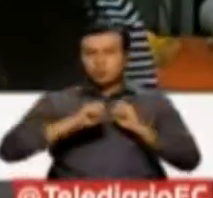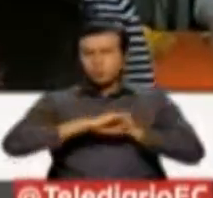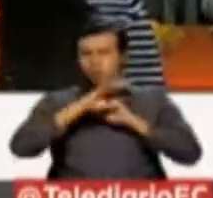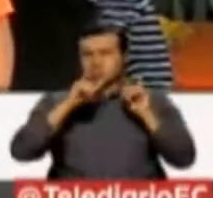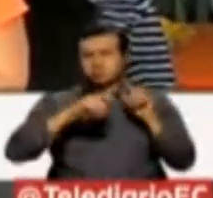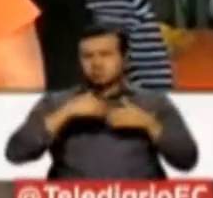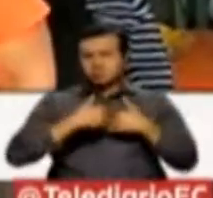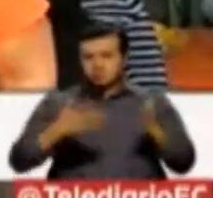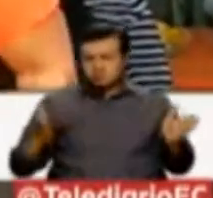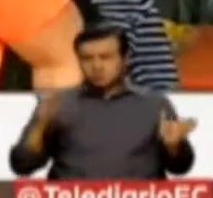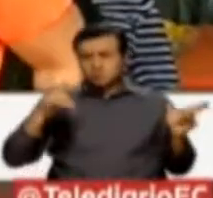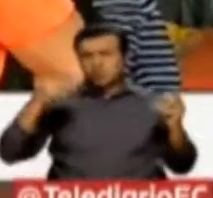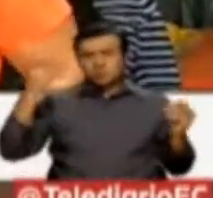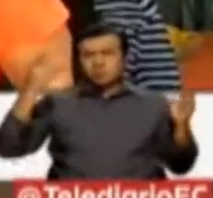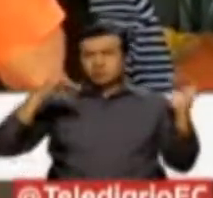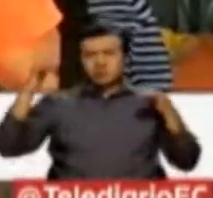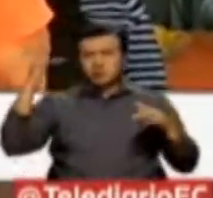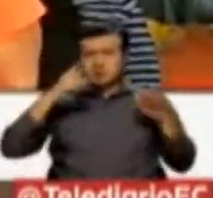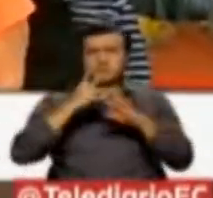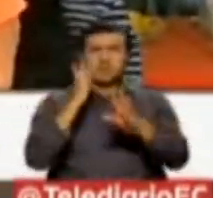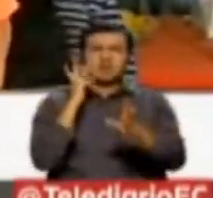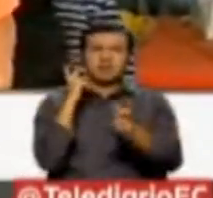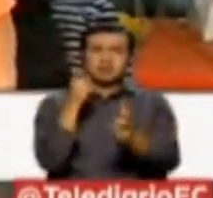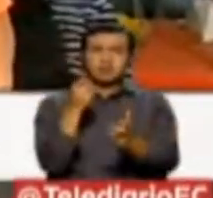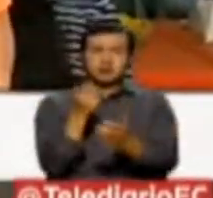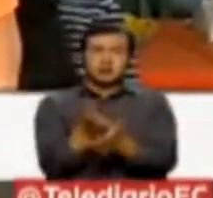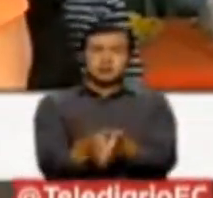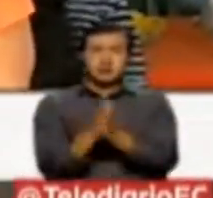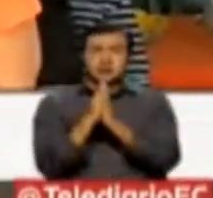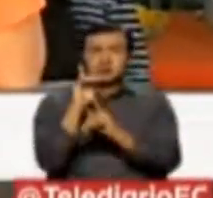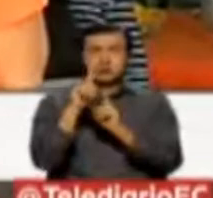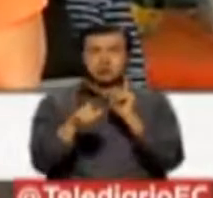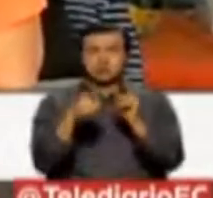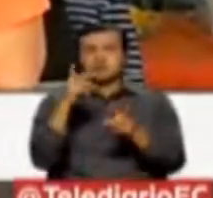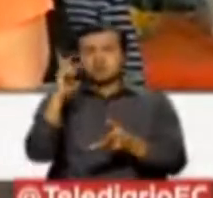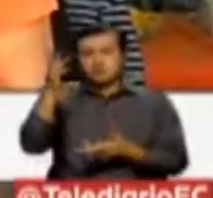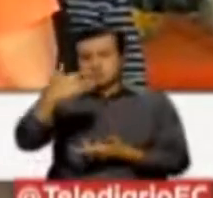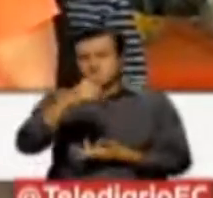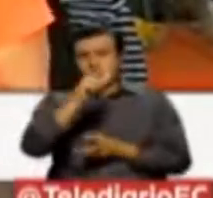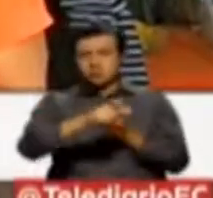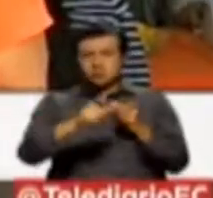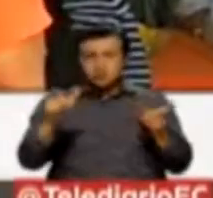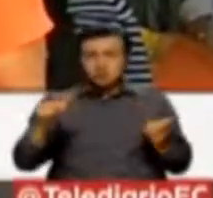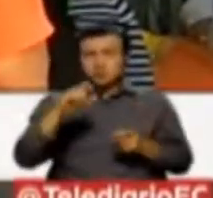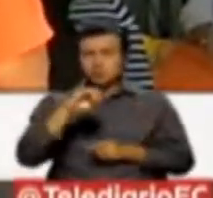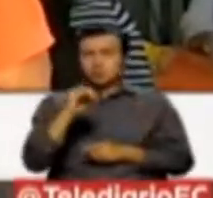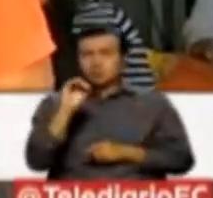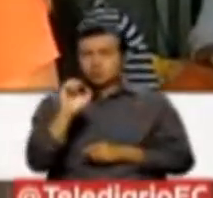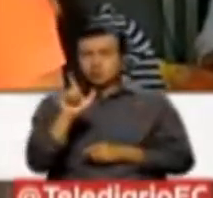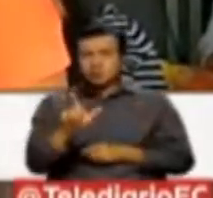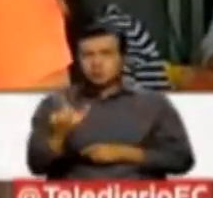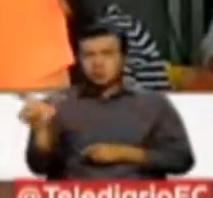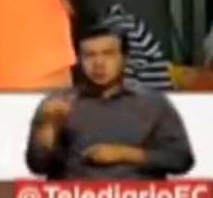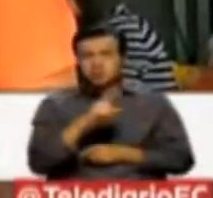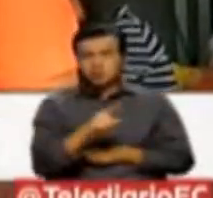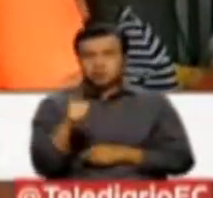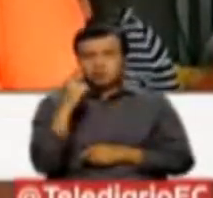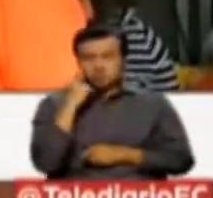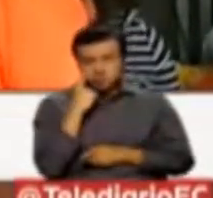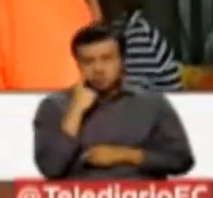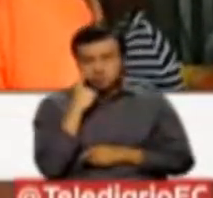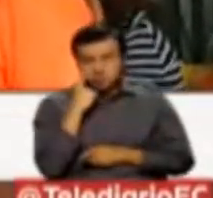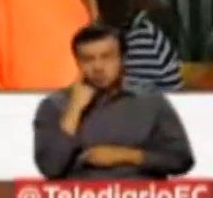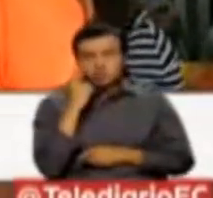Usted abre su local y enseguida ya está la gente en cola queriendo pedir, hasta para llevar ahí también gente aquí para José Herrera, el compañero de operaciones que está un